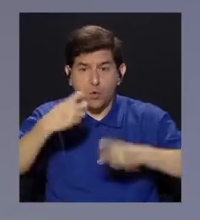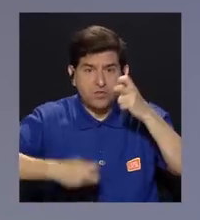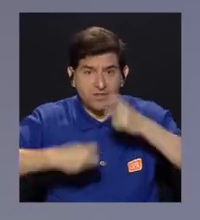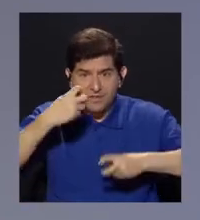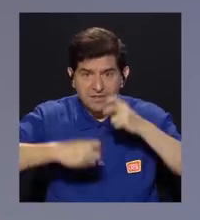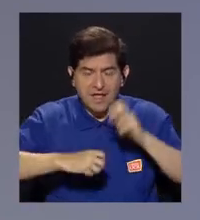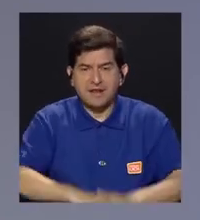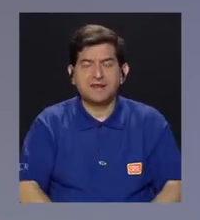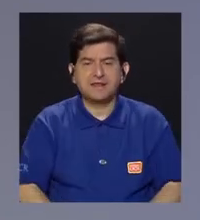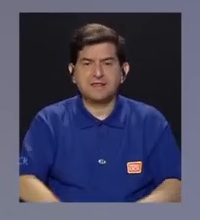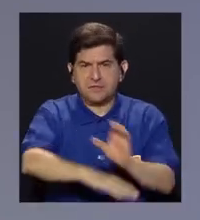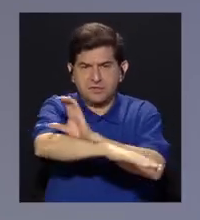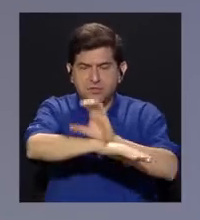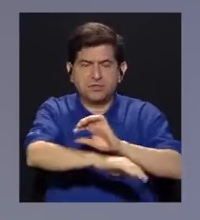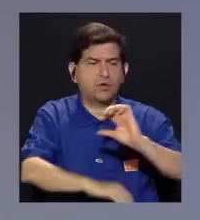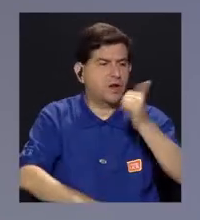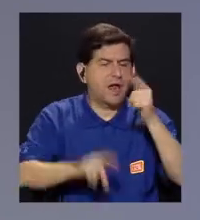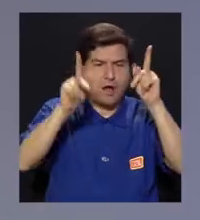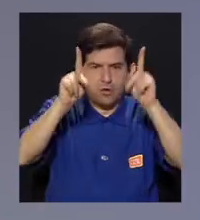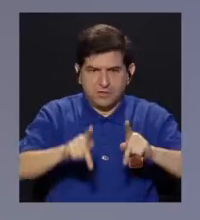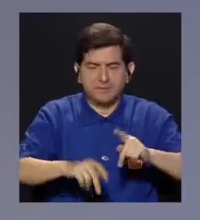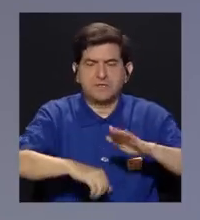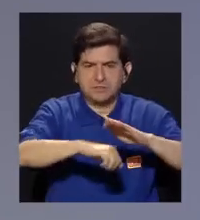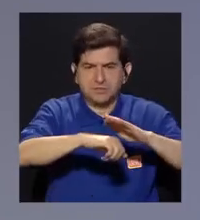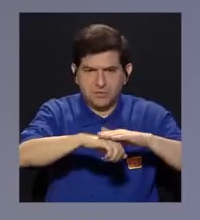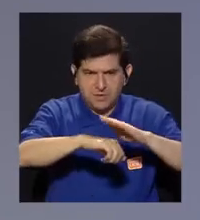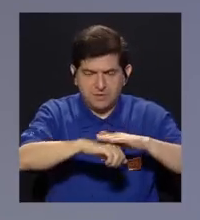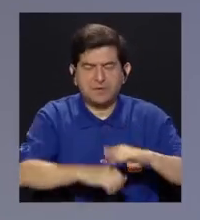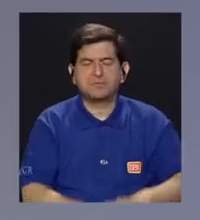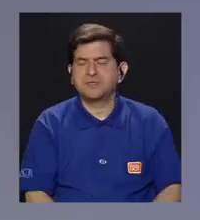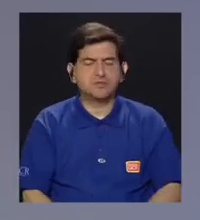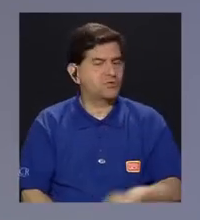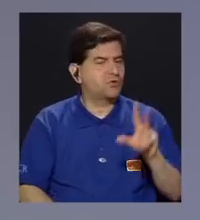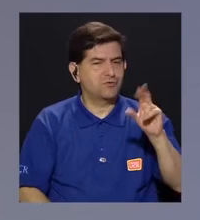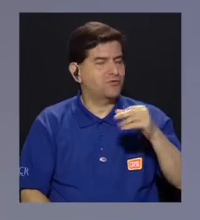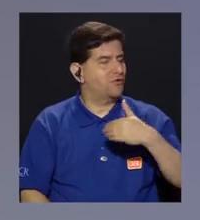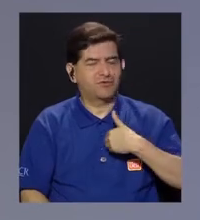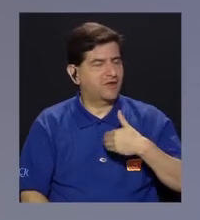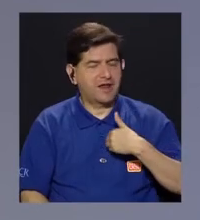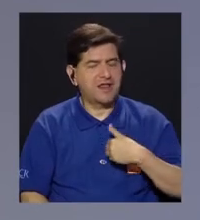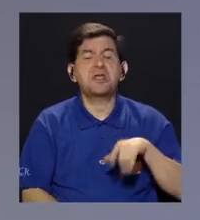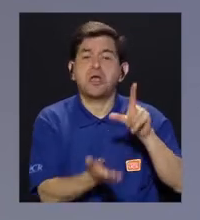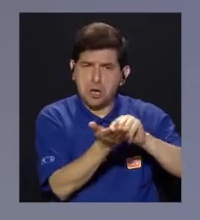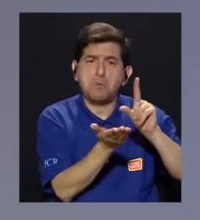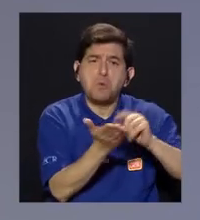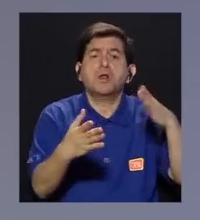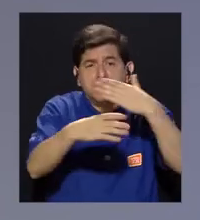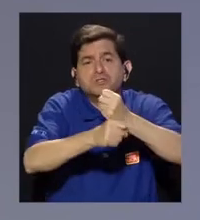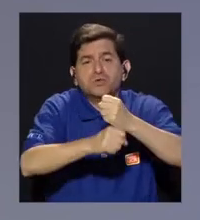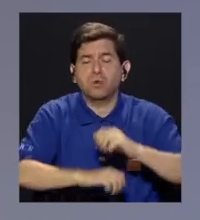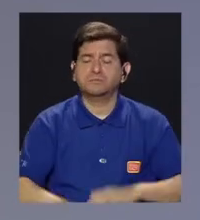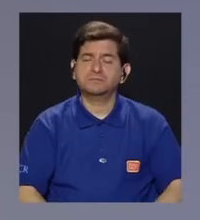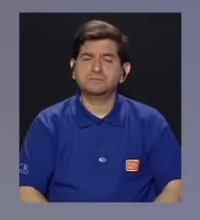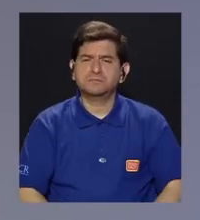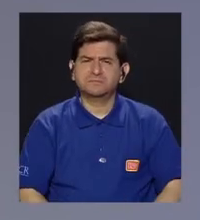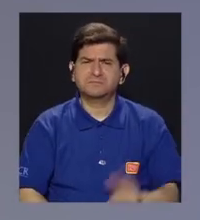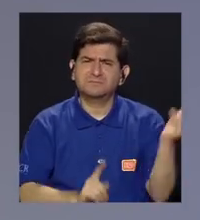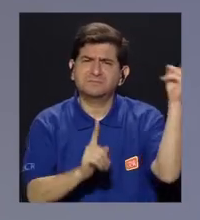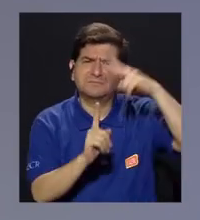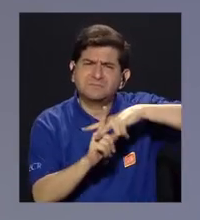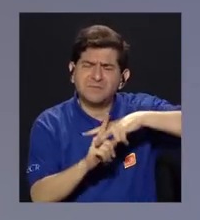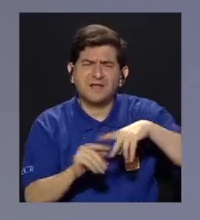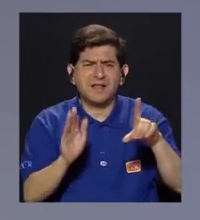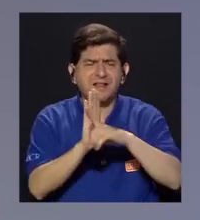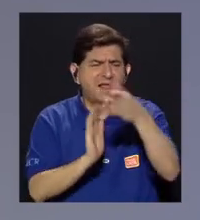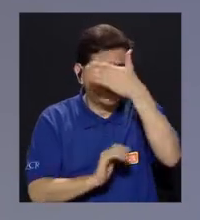delito informático porque el tercero lo publicó sin tener el permiso de la persona como podrían aplicar